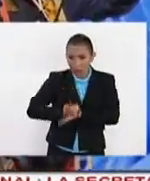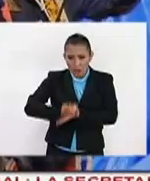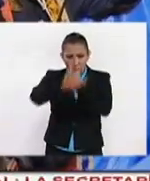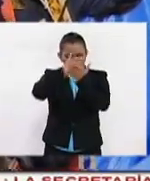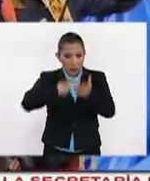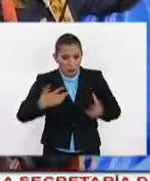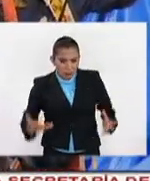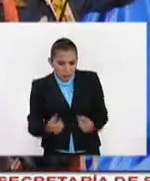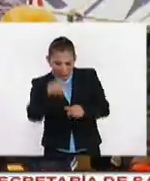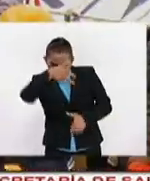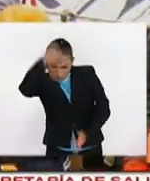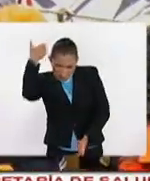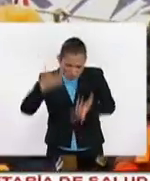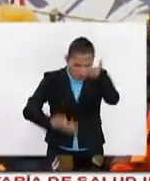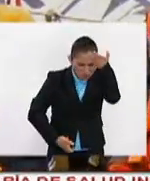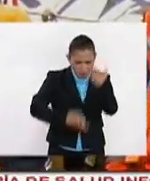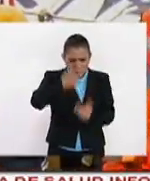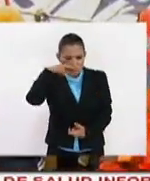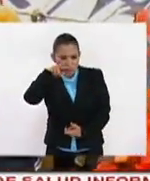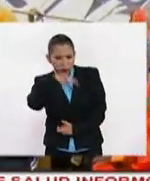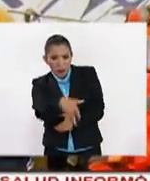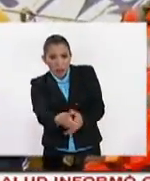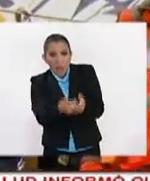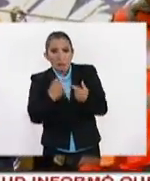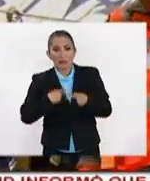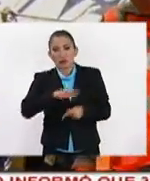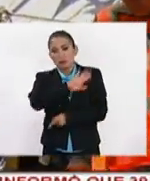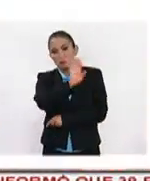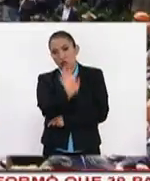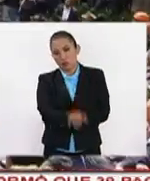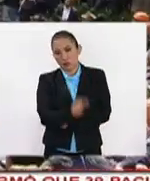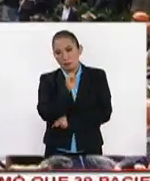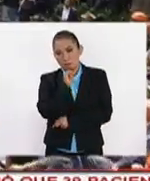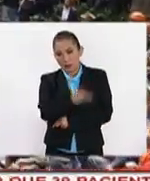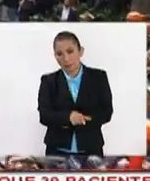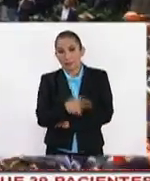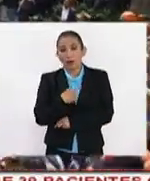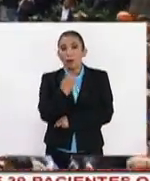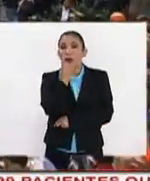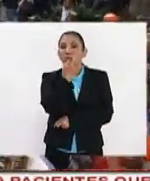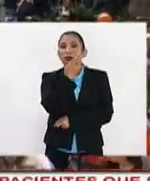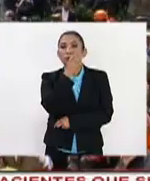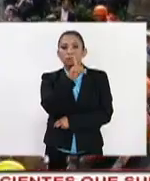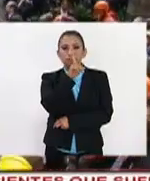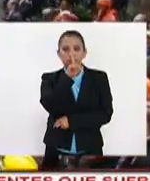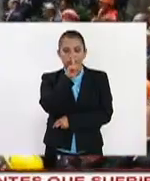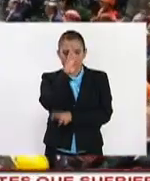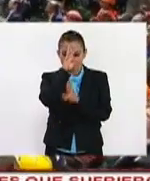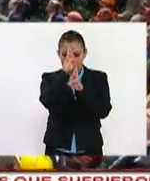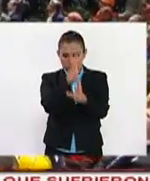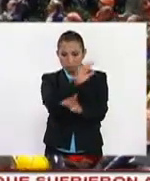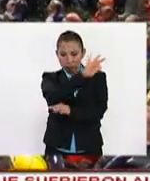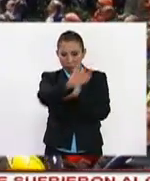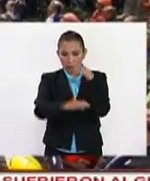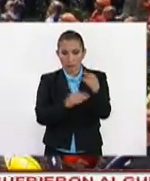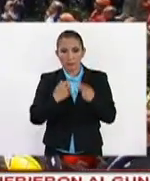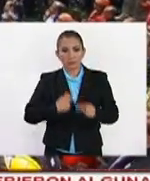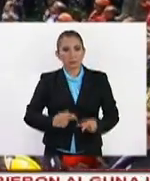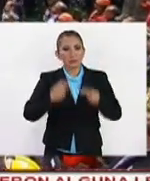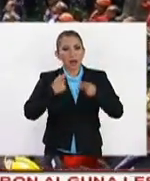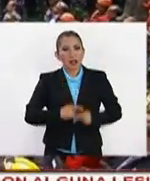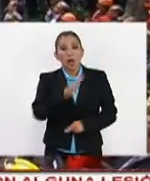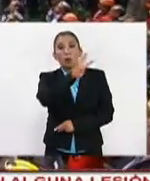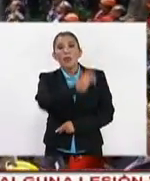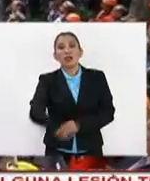rescatar a personas debajo de los escombros y también a víctimas mortales. Guardemos un minuto de silencio por todas las personas,